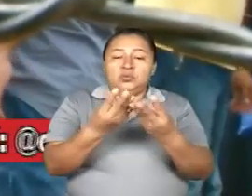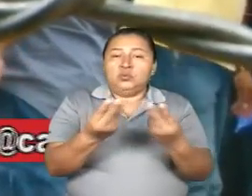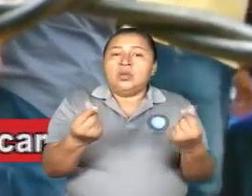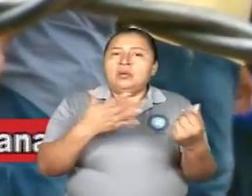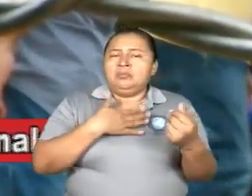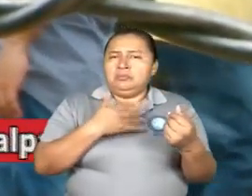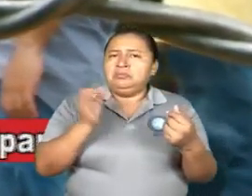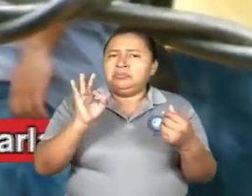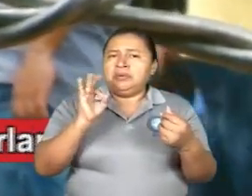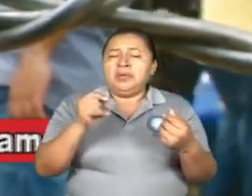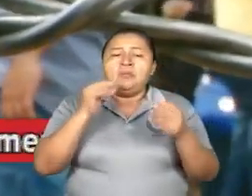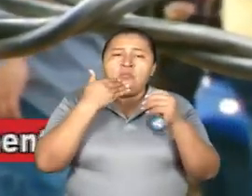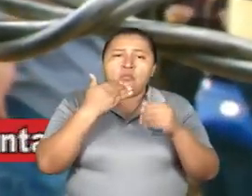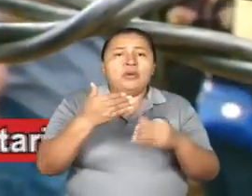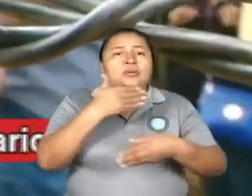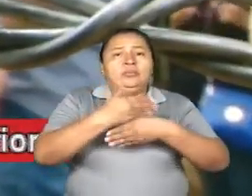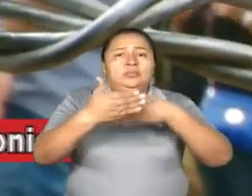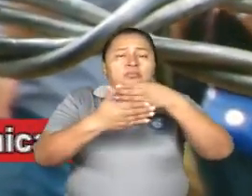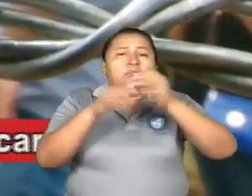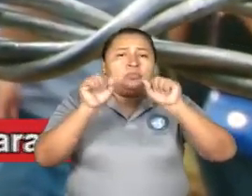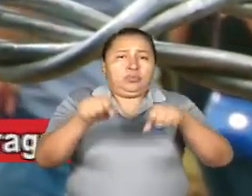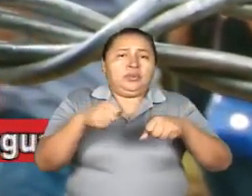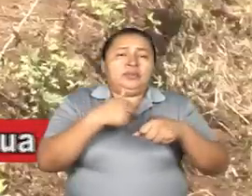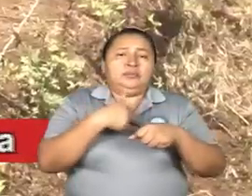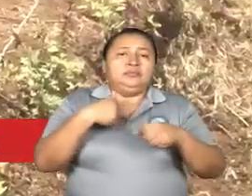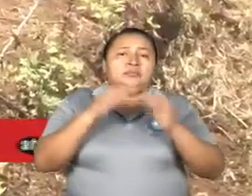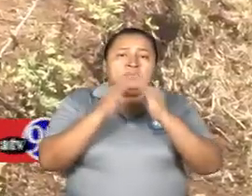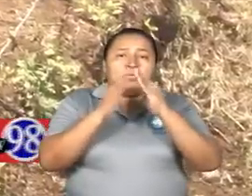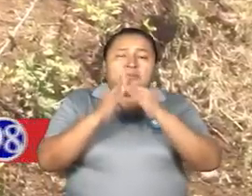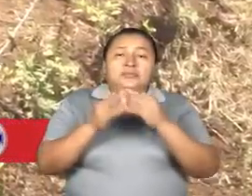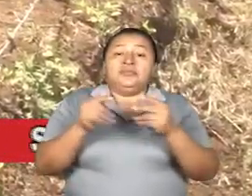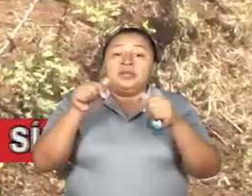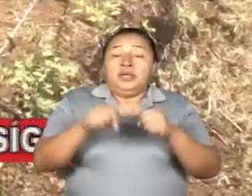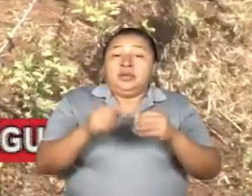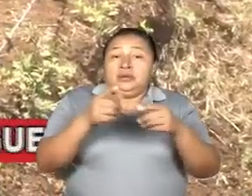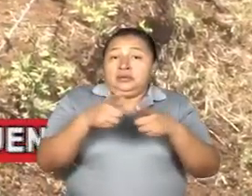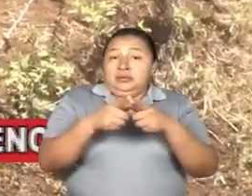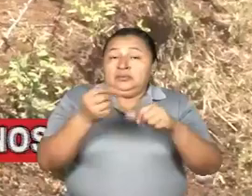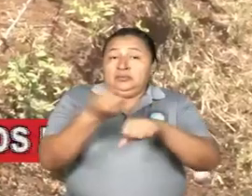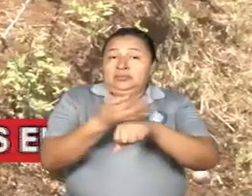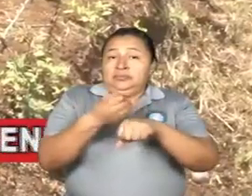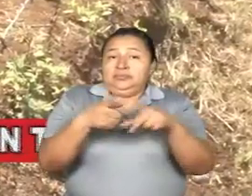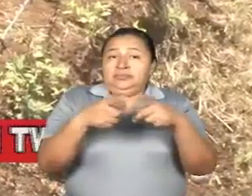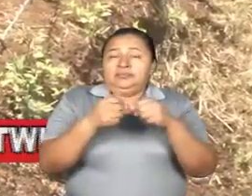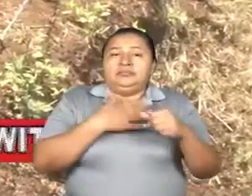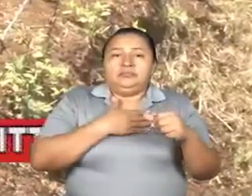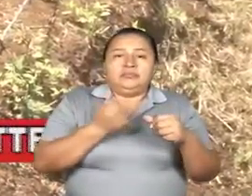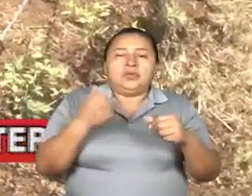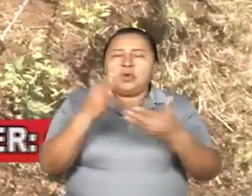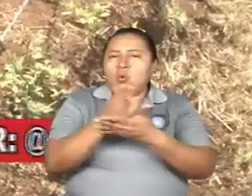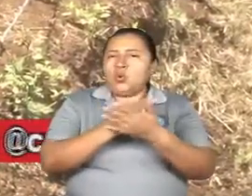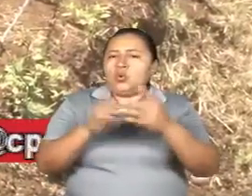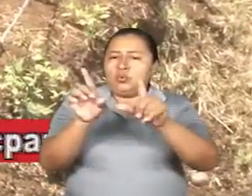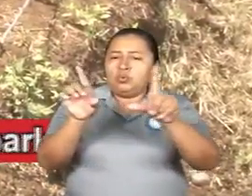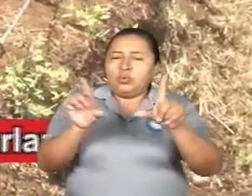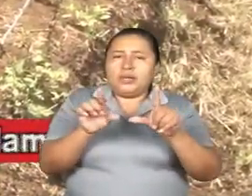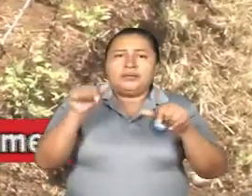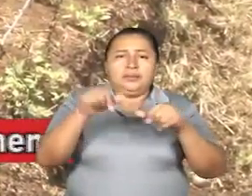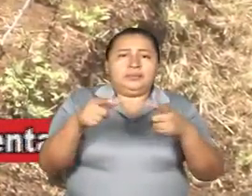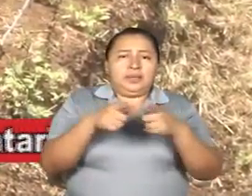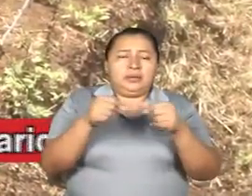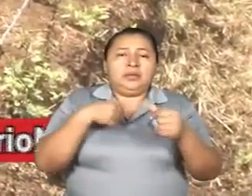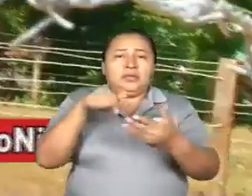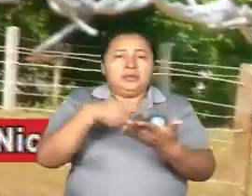mejorados, aptos para la construcción de las viviendas. La comuna de Managua seguirá adecuando más lotes en la ciudad de Managua dentro de este